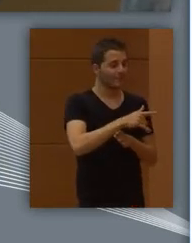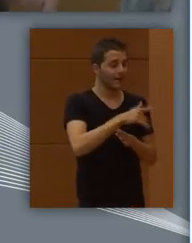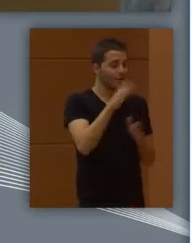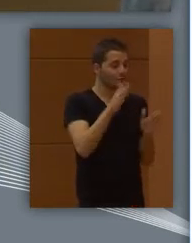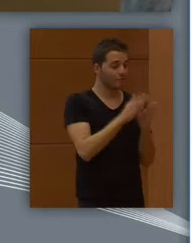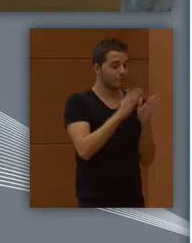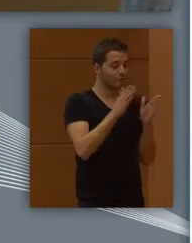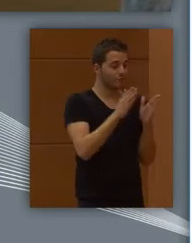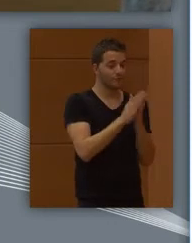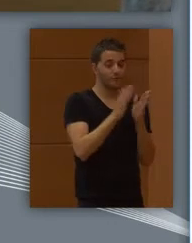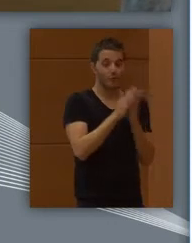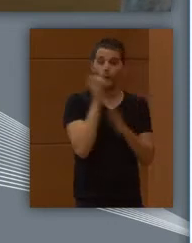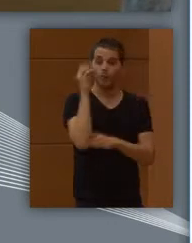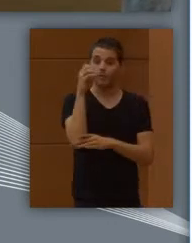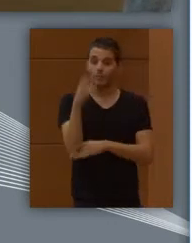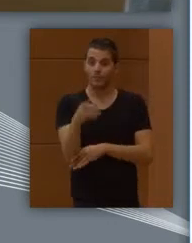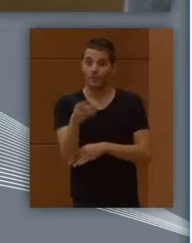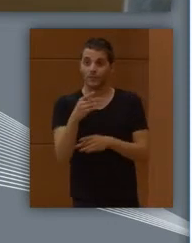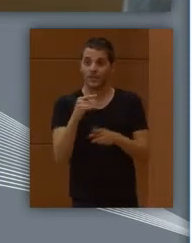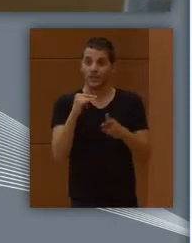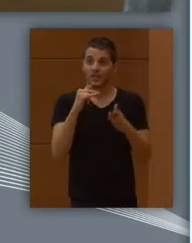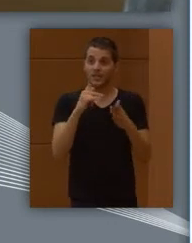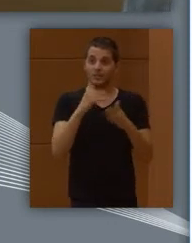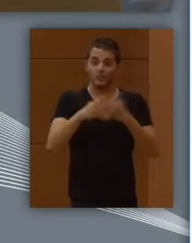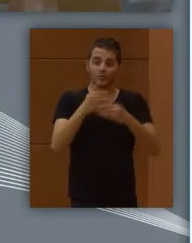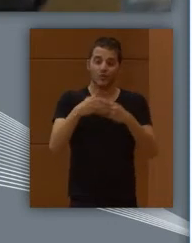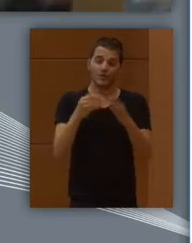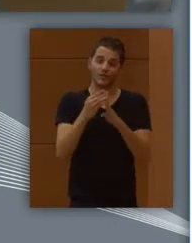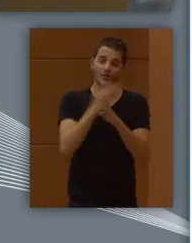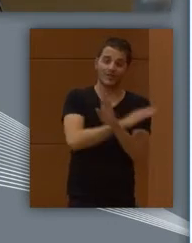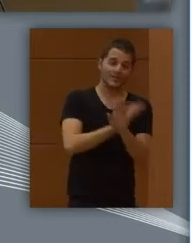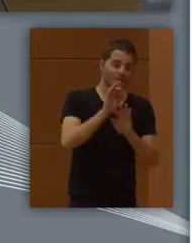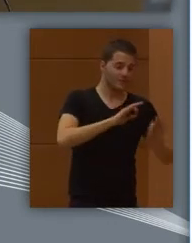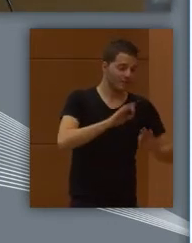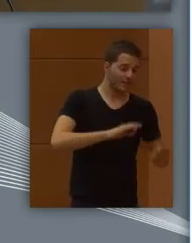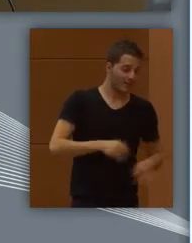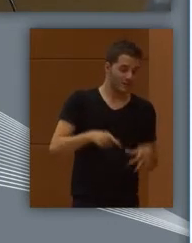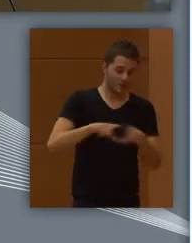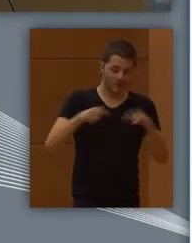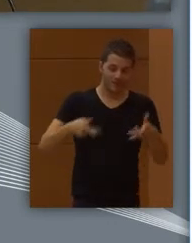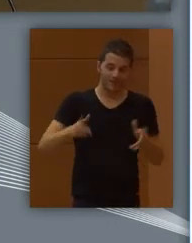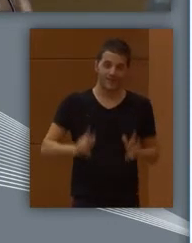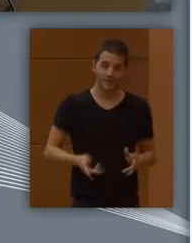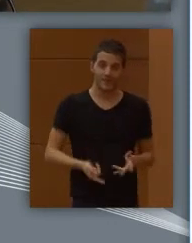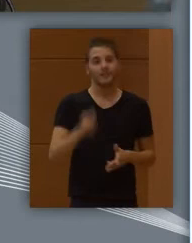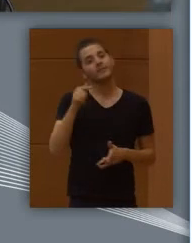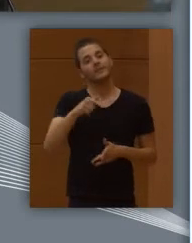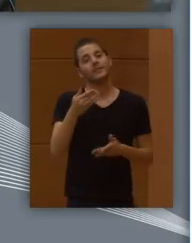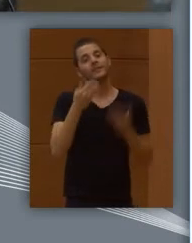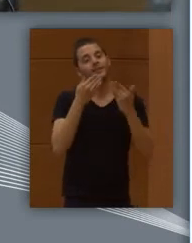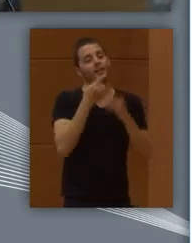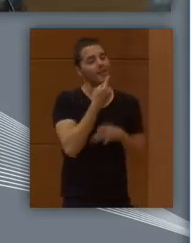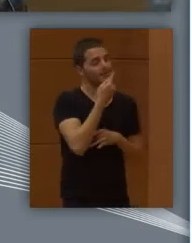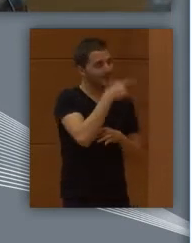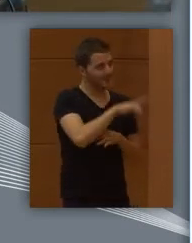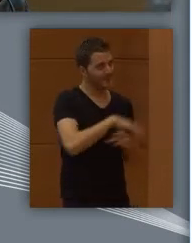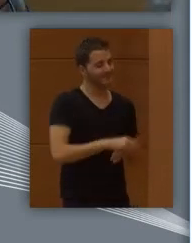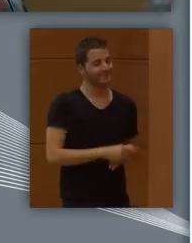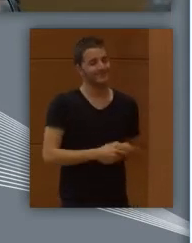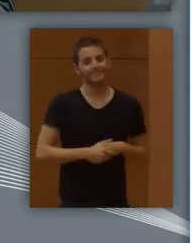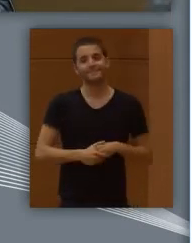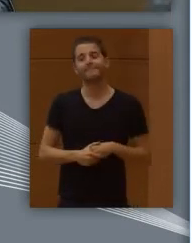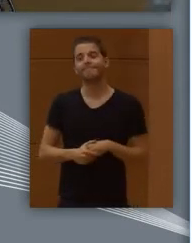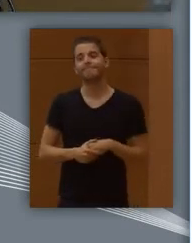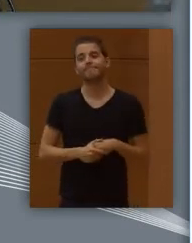proceso preparatorio y organizativo de esta mesa, a la cual cosa pues, también quiero agradecerle.